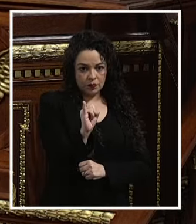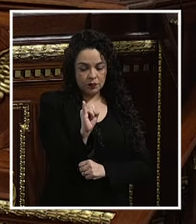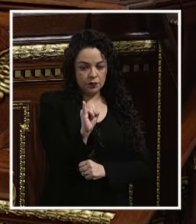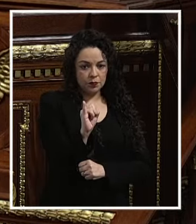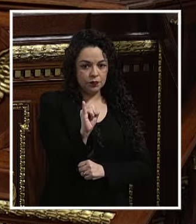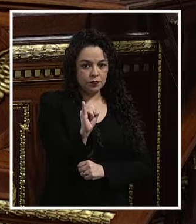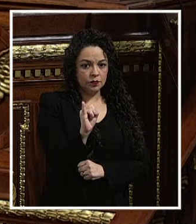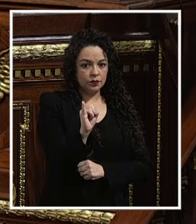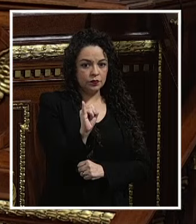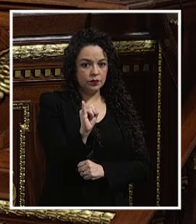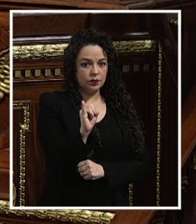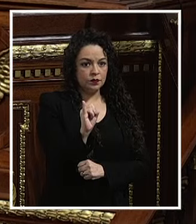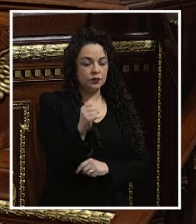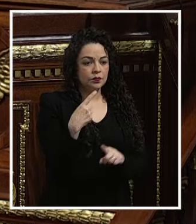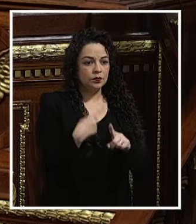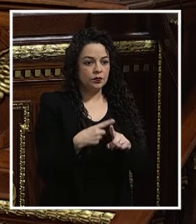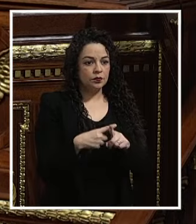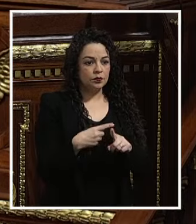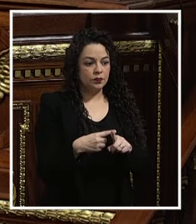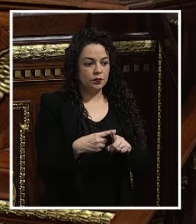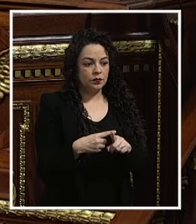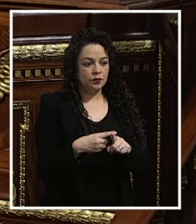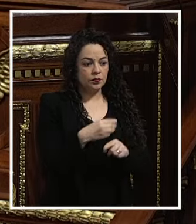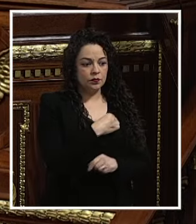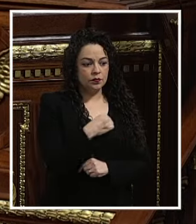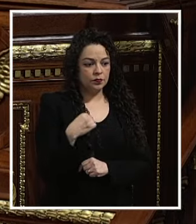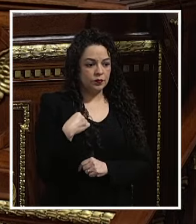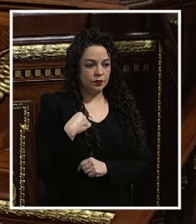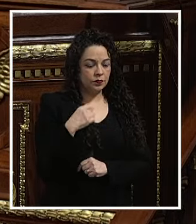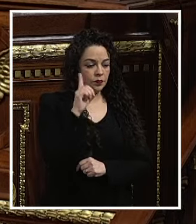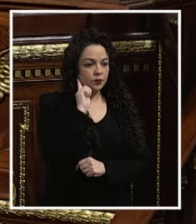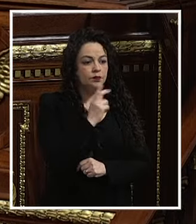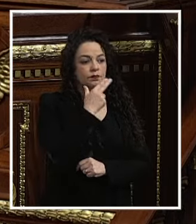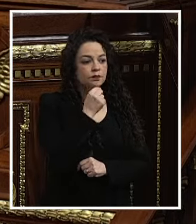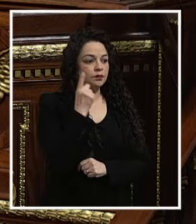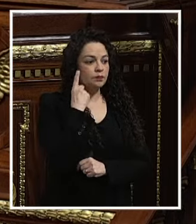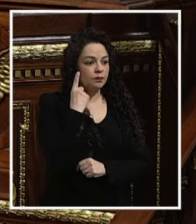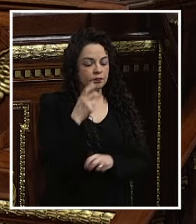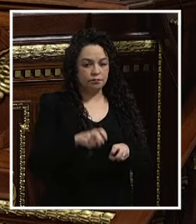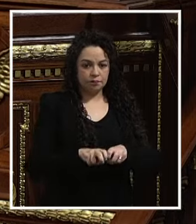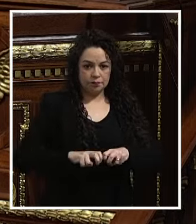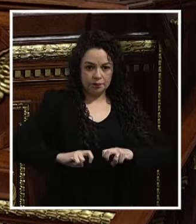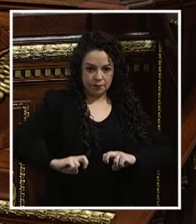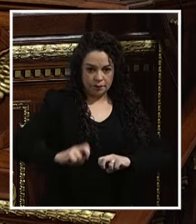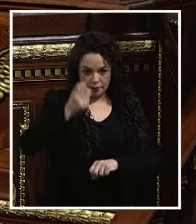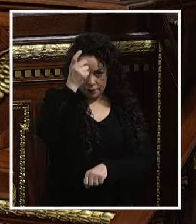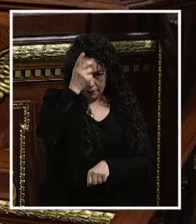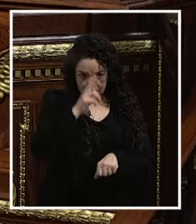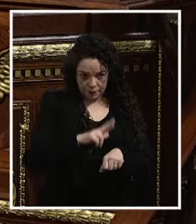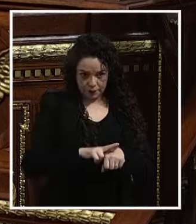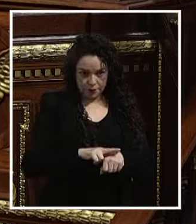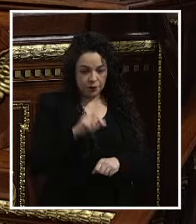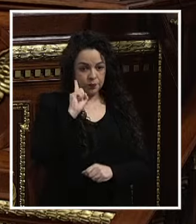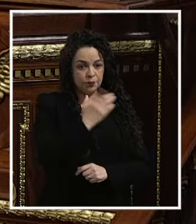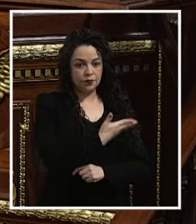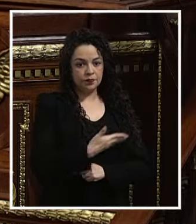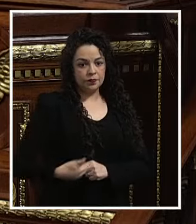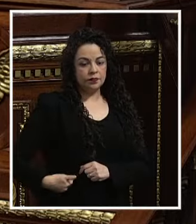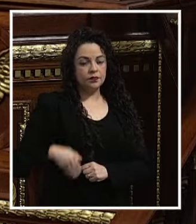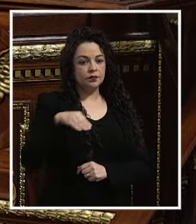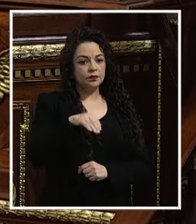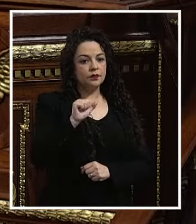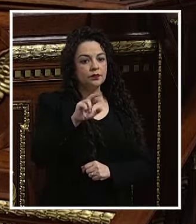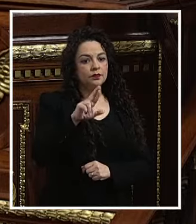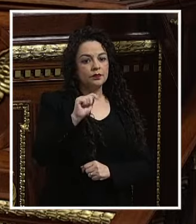integrada por las siguientes diputadas y diputados. Presidenta, Marta Soledad